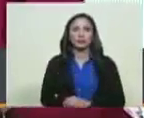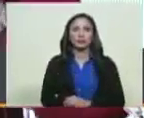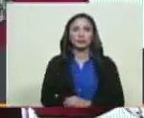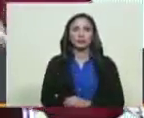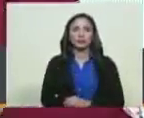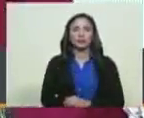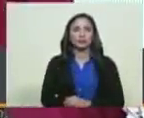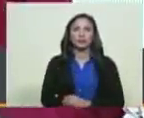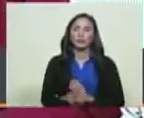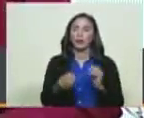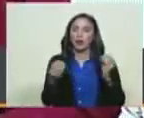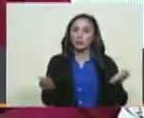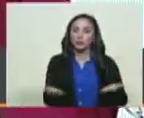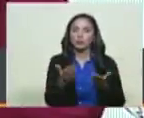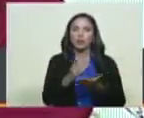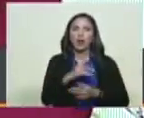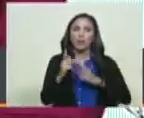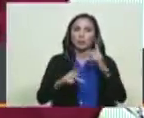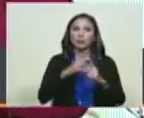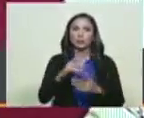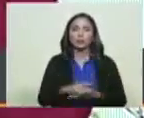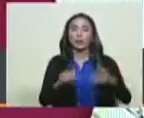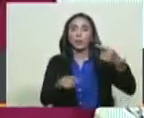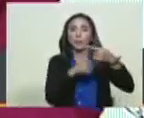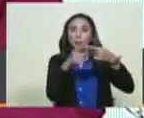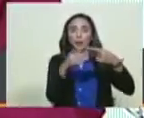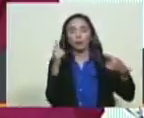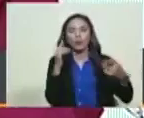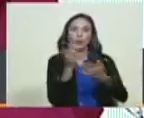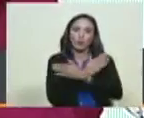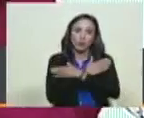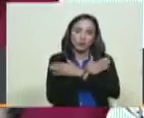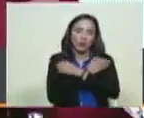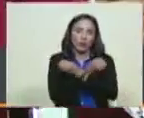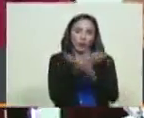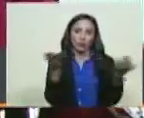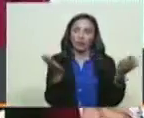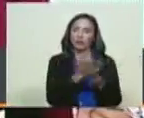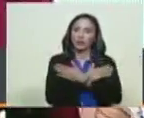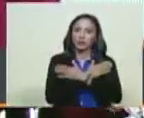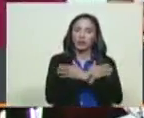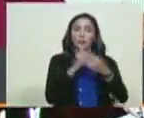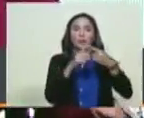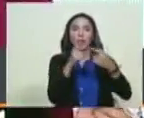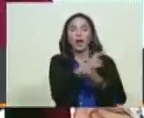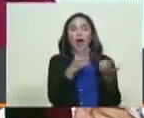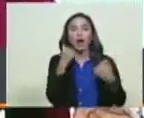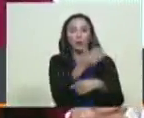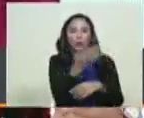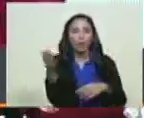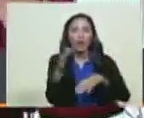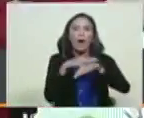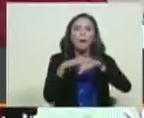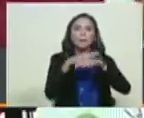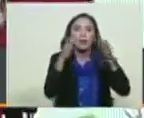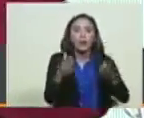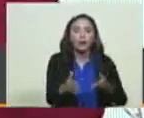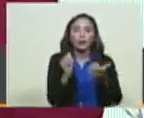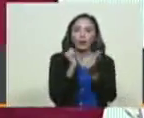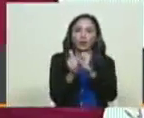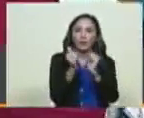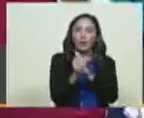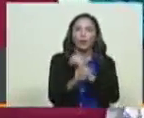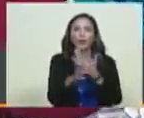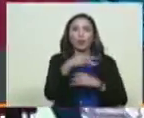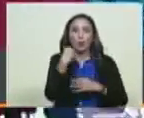al proceso primero quiero felicitar a pedro infante ministro de la juventud por el trabajo que ha